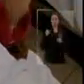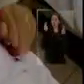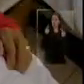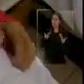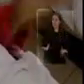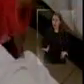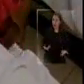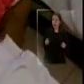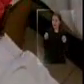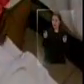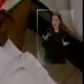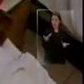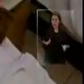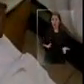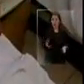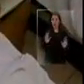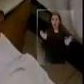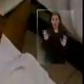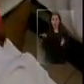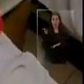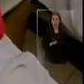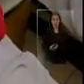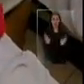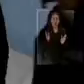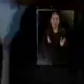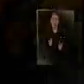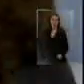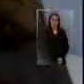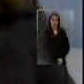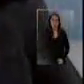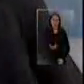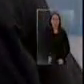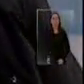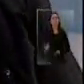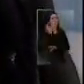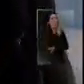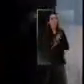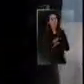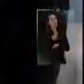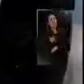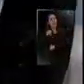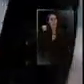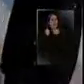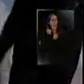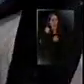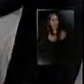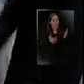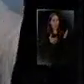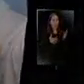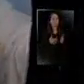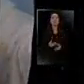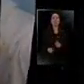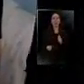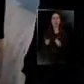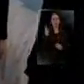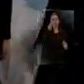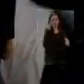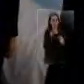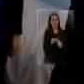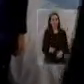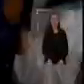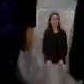viva, todavía no me he muerto. ¿Sí? Cuídense para que vaya a bailar. Ya. Yeah. Nos